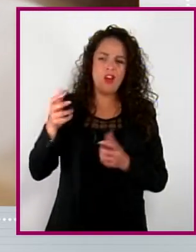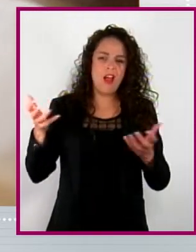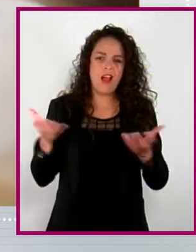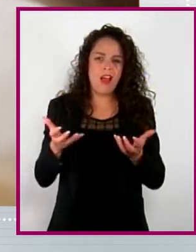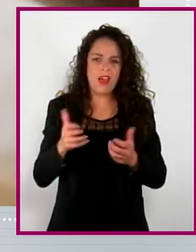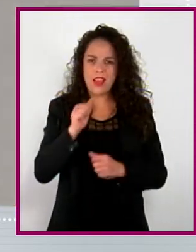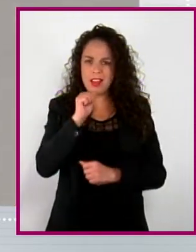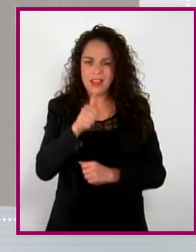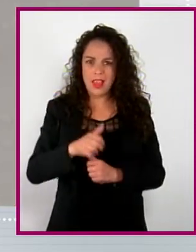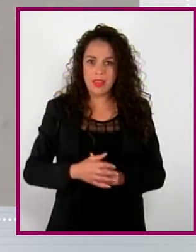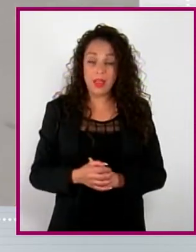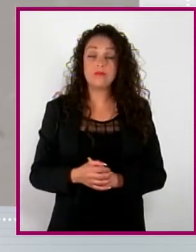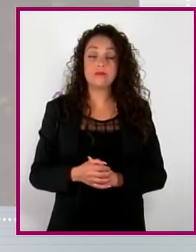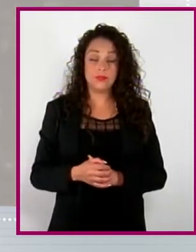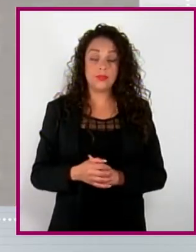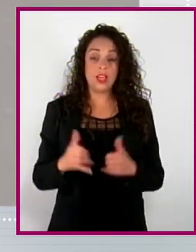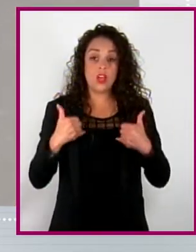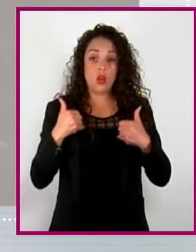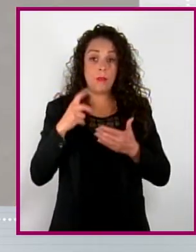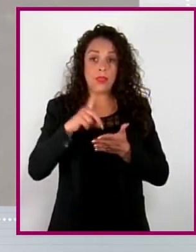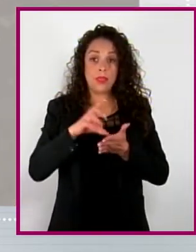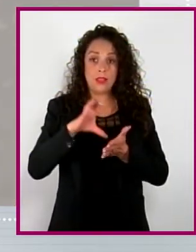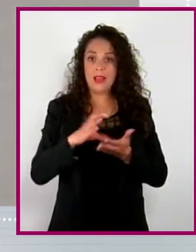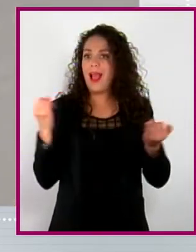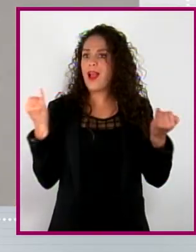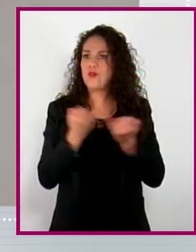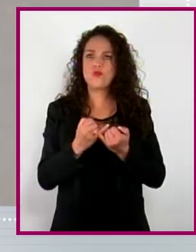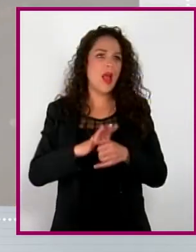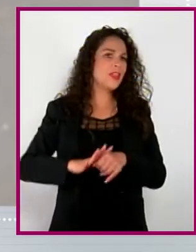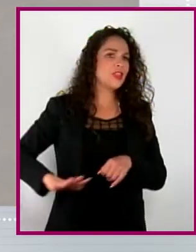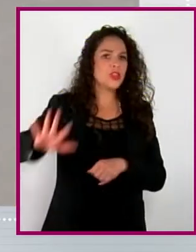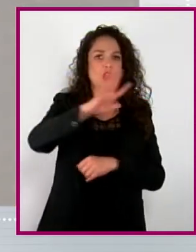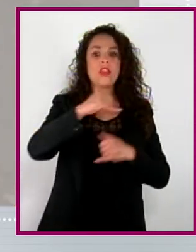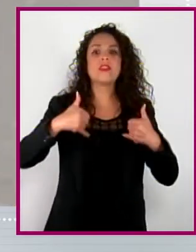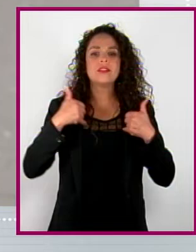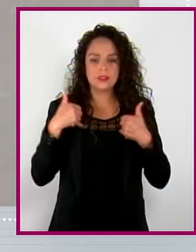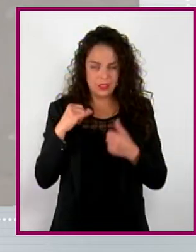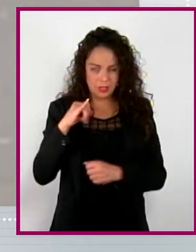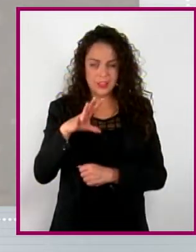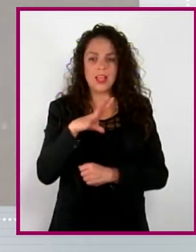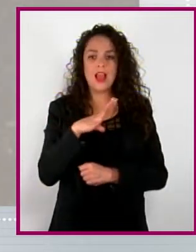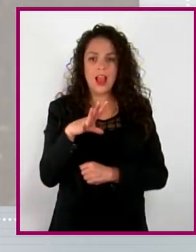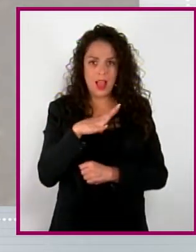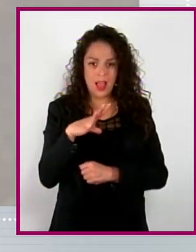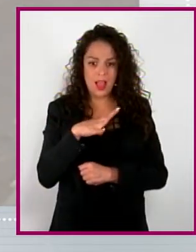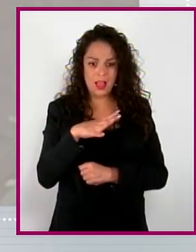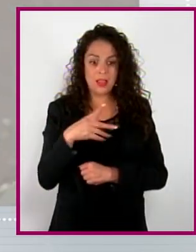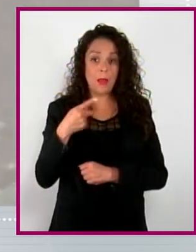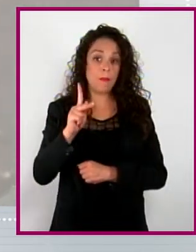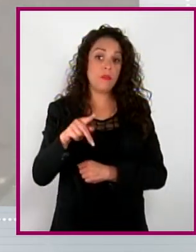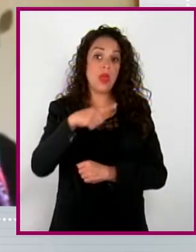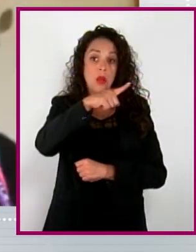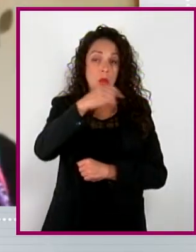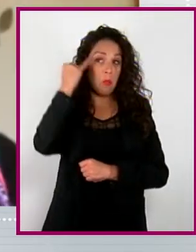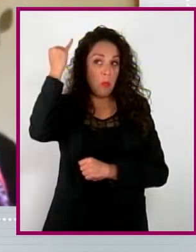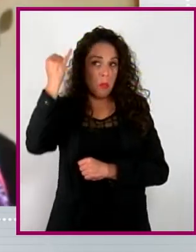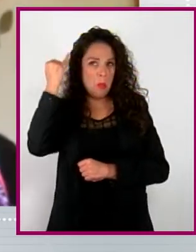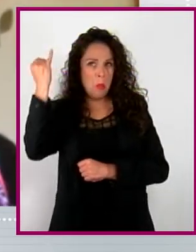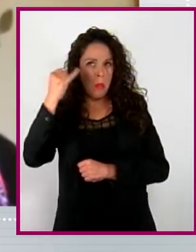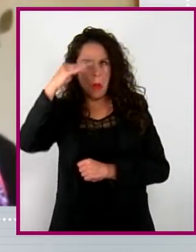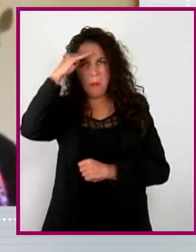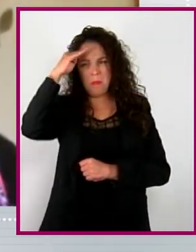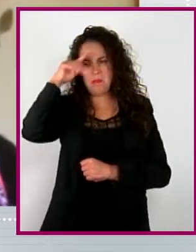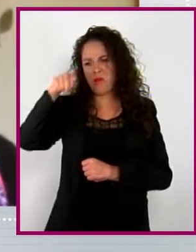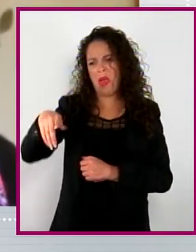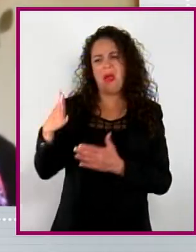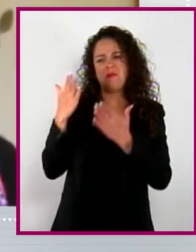Jóvenes con discapacidad, igual que las demás juventudes, tienen sexualidad, pero se cree que no tienen sexualidad, o se cree que